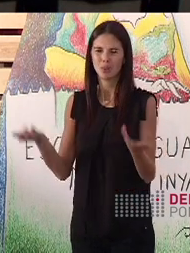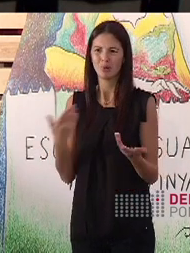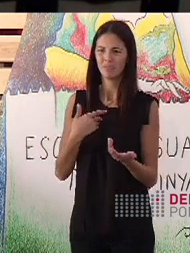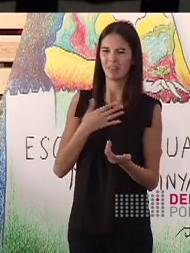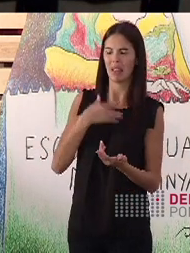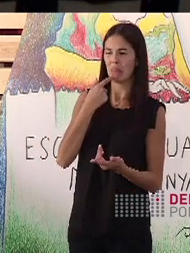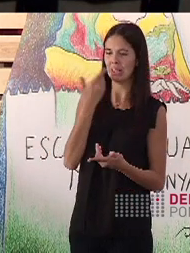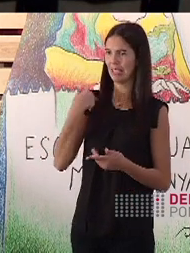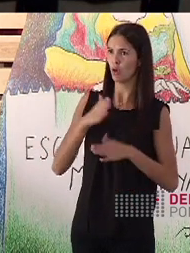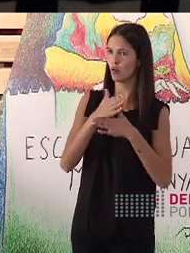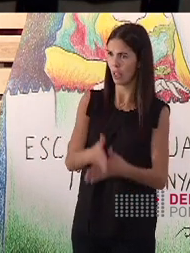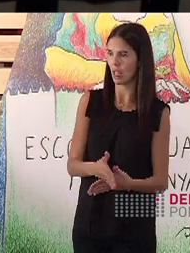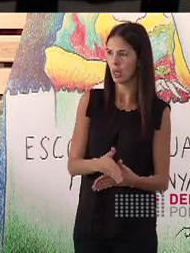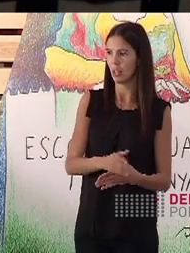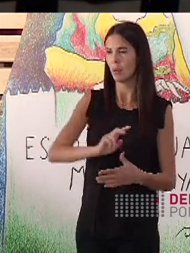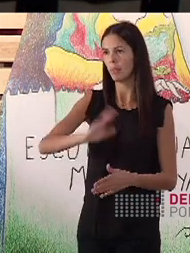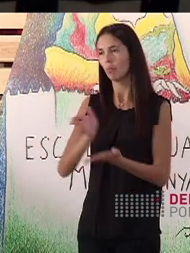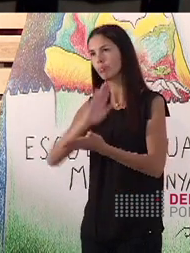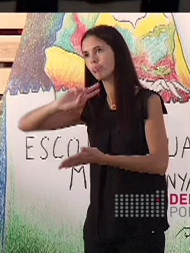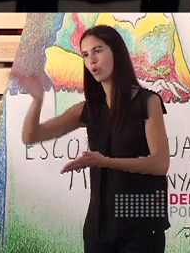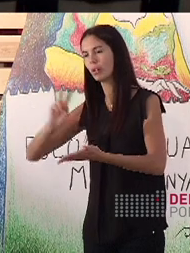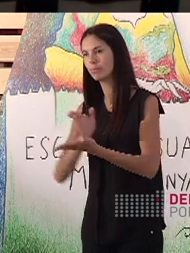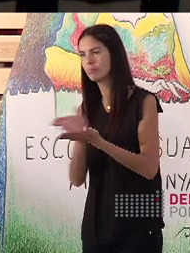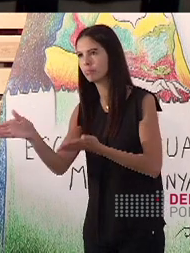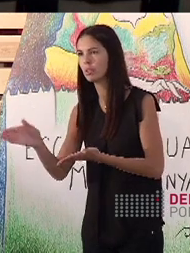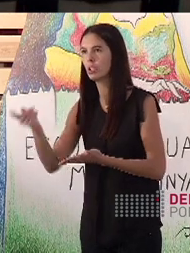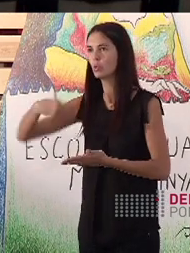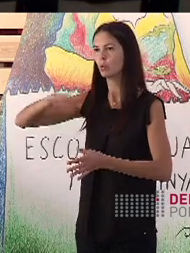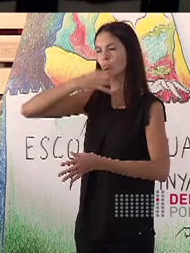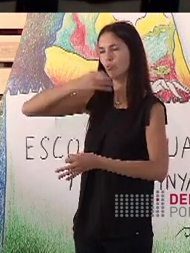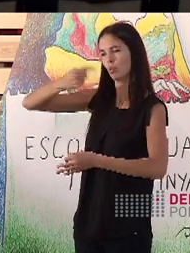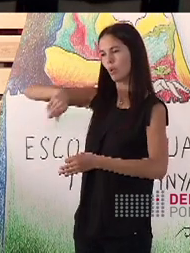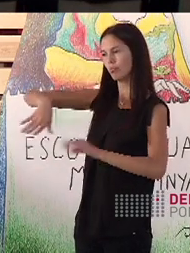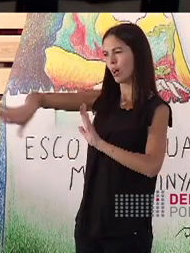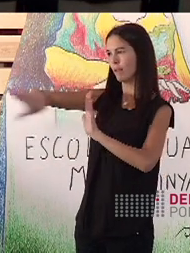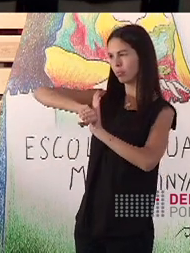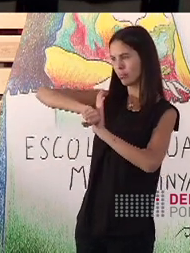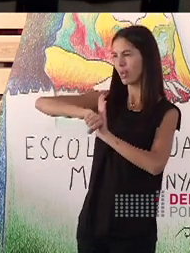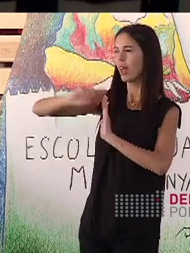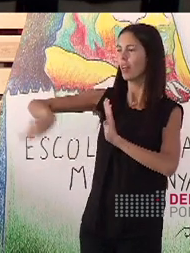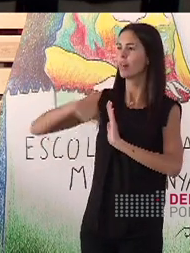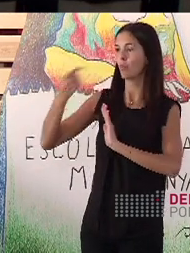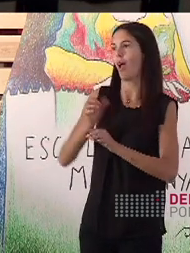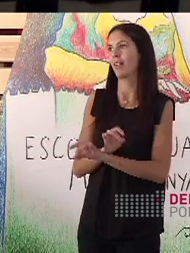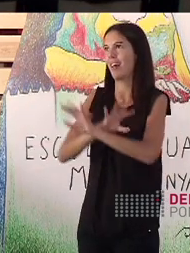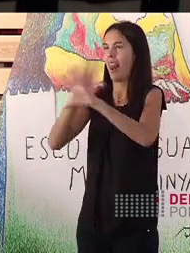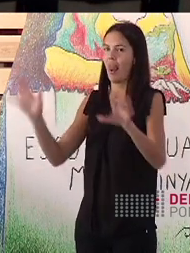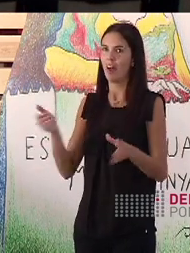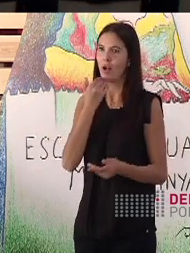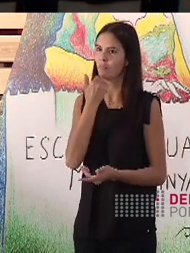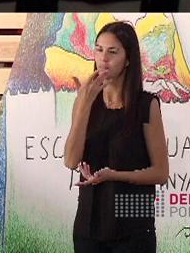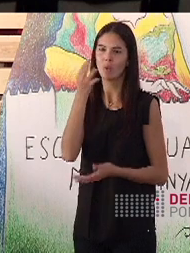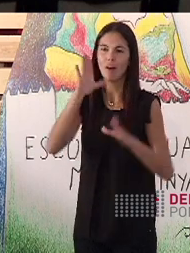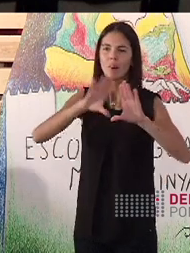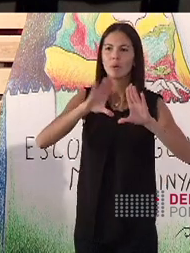eso ya va a ser suficiente, ¿no? Eso por una parte. Es decir, cogen parte de nuestro discurso, por supuesto... Un reclamo